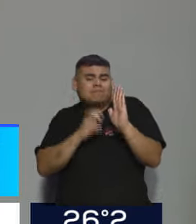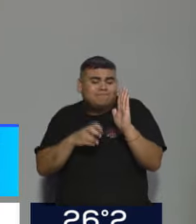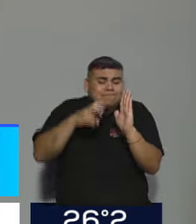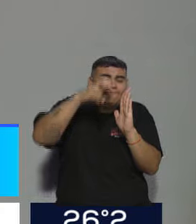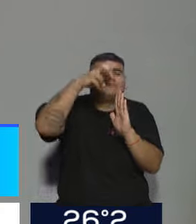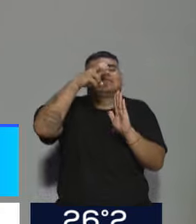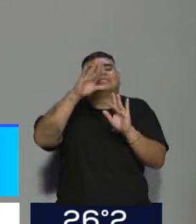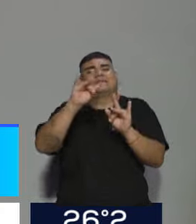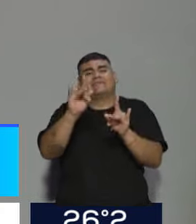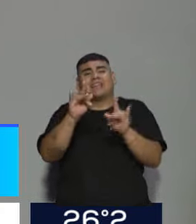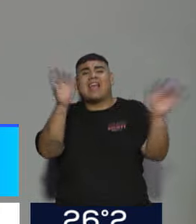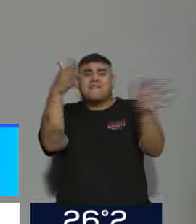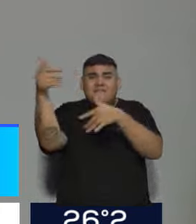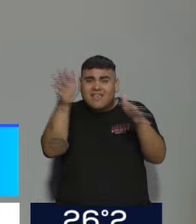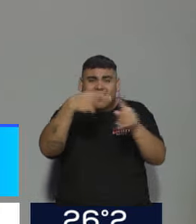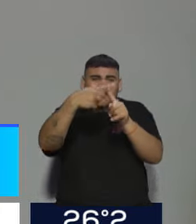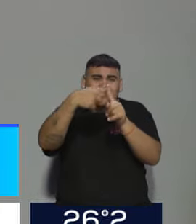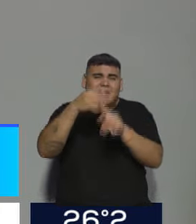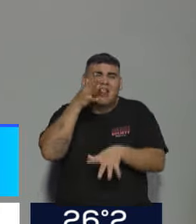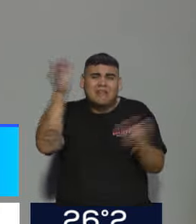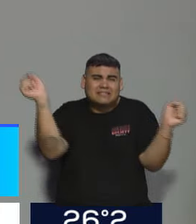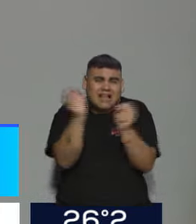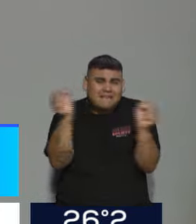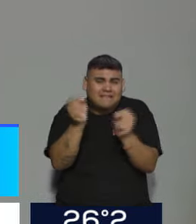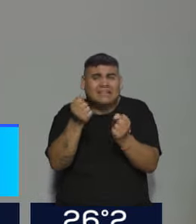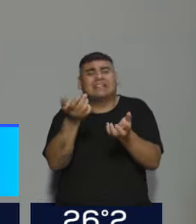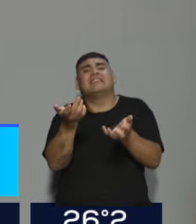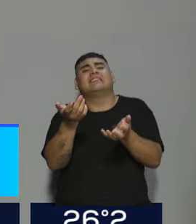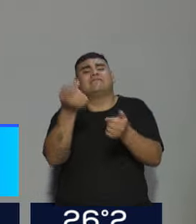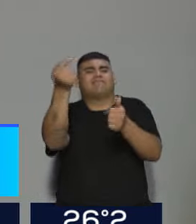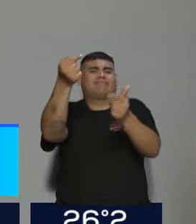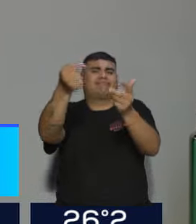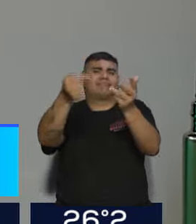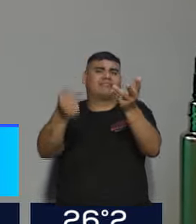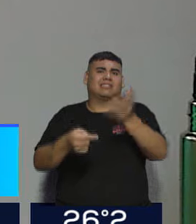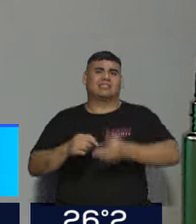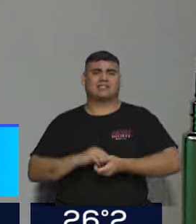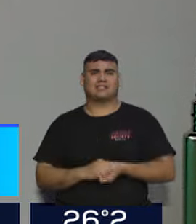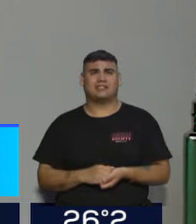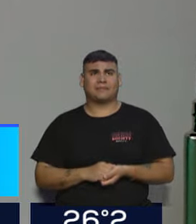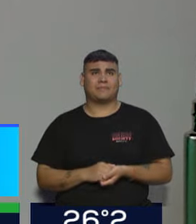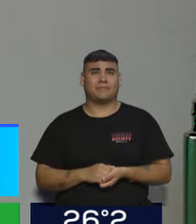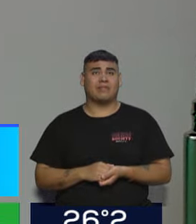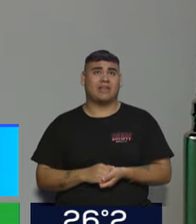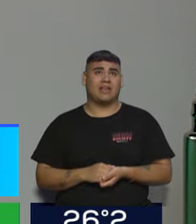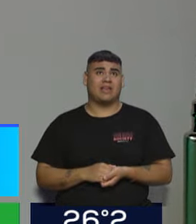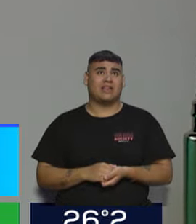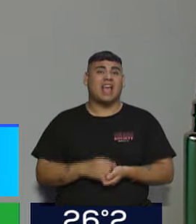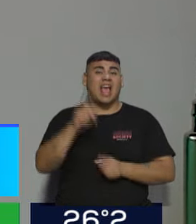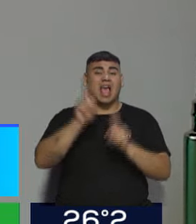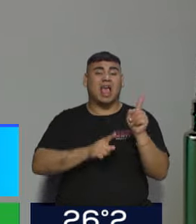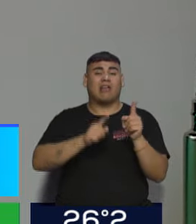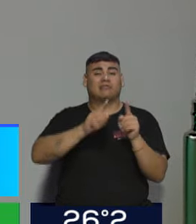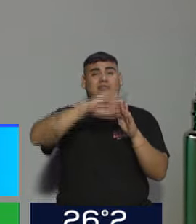altura, los vientos, las bajas temperaturas, o sea, en momentos en los que encima de la Aconcagua habían más de 100,